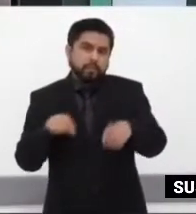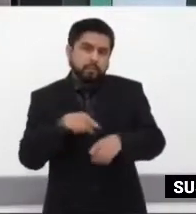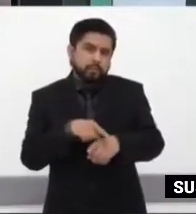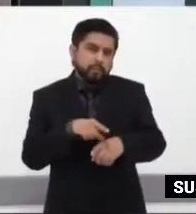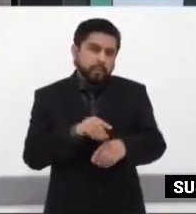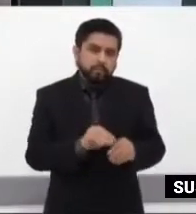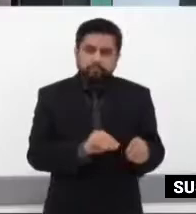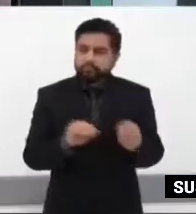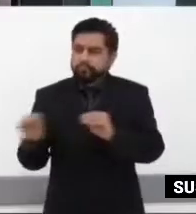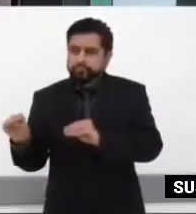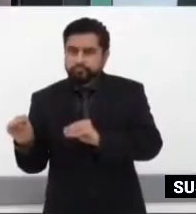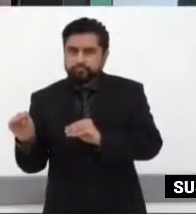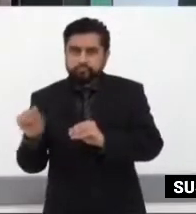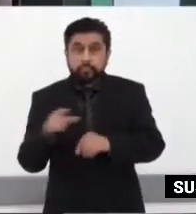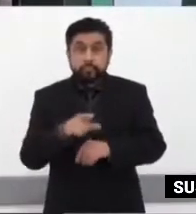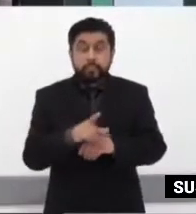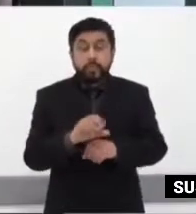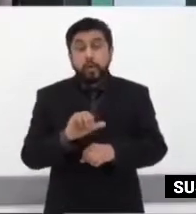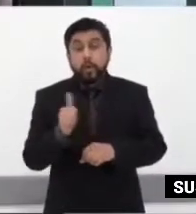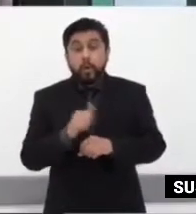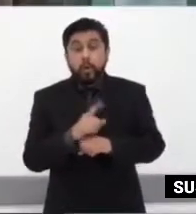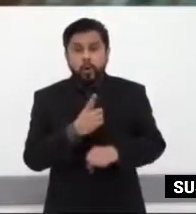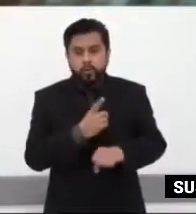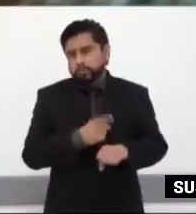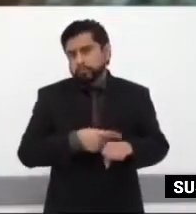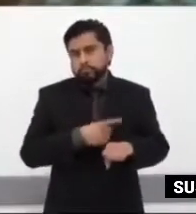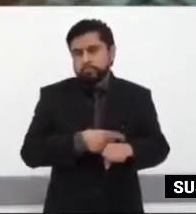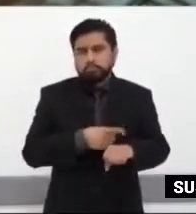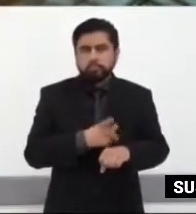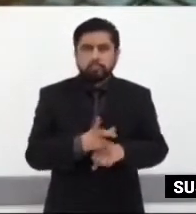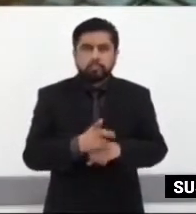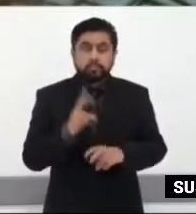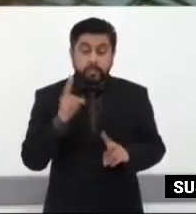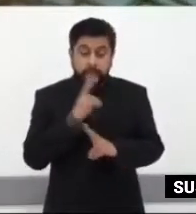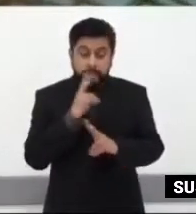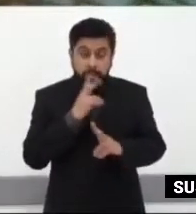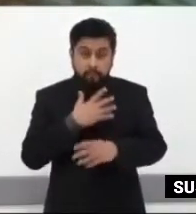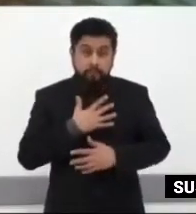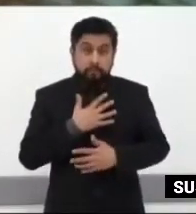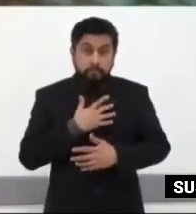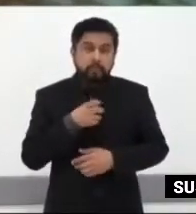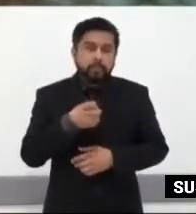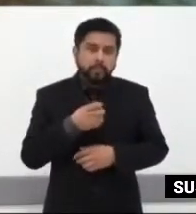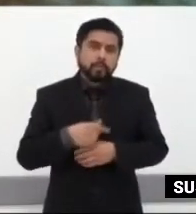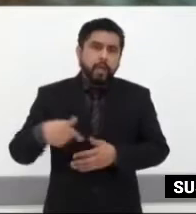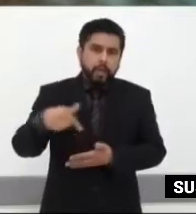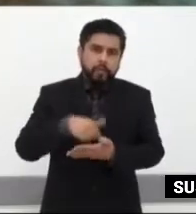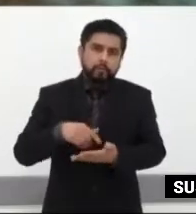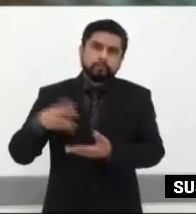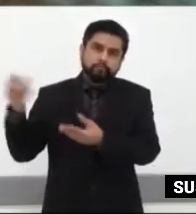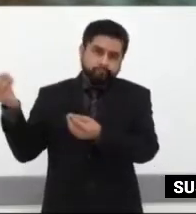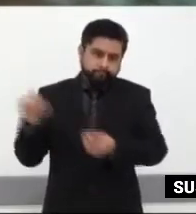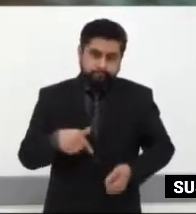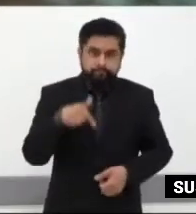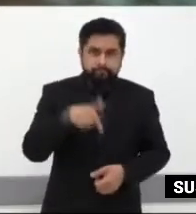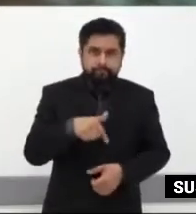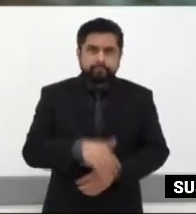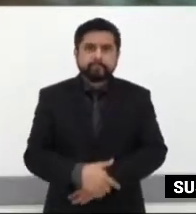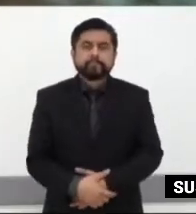zona. Si es un problema netamente respiratorio, tenemos que dirigirlos hacia acá.